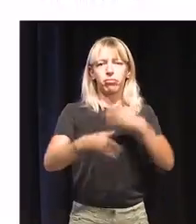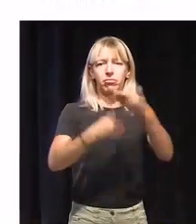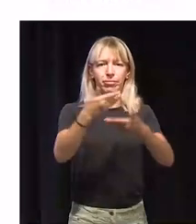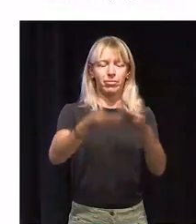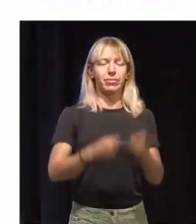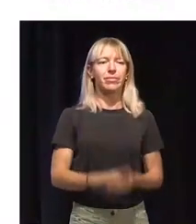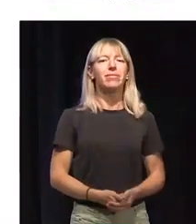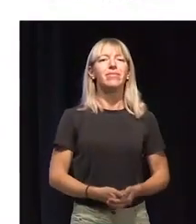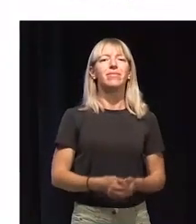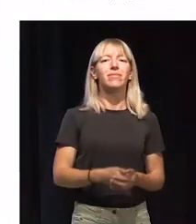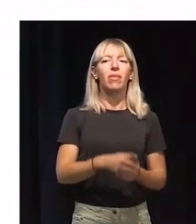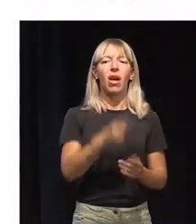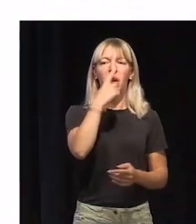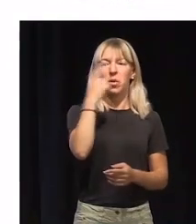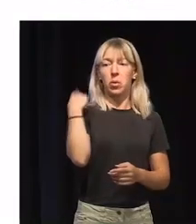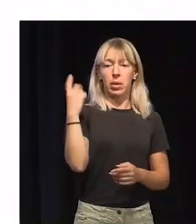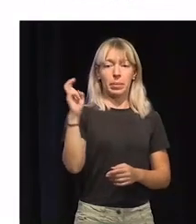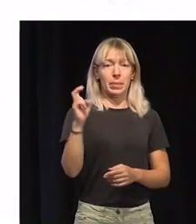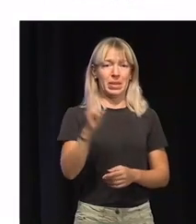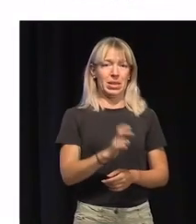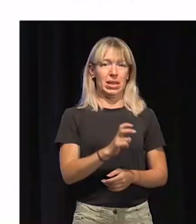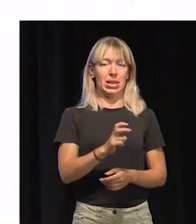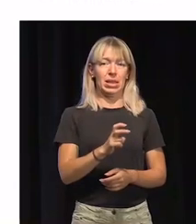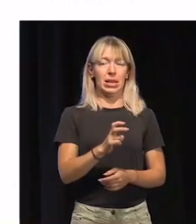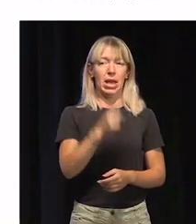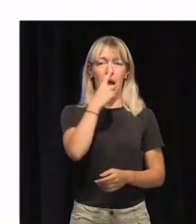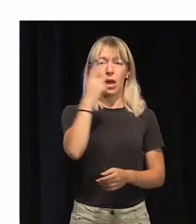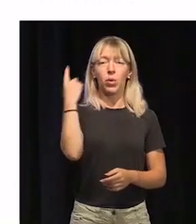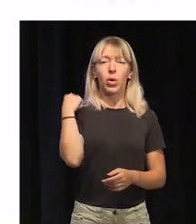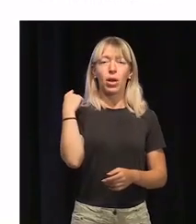adelante. Llegamos hace un año.